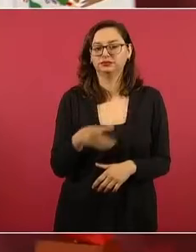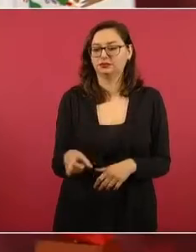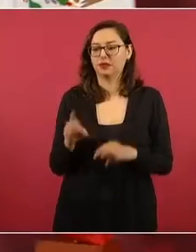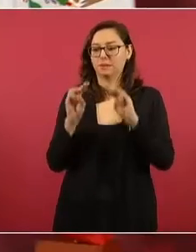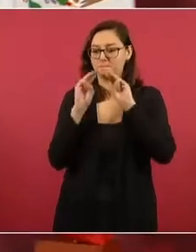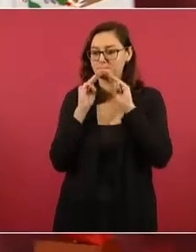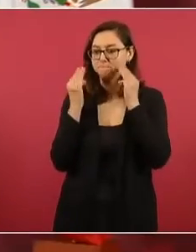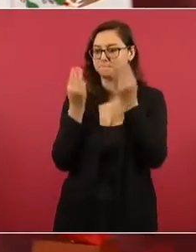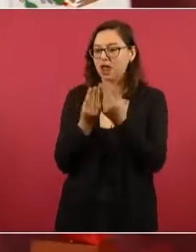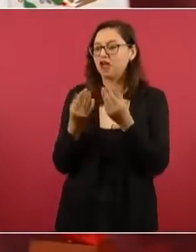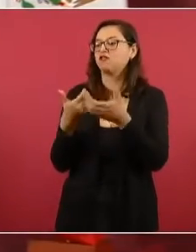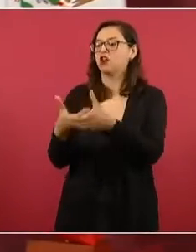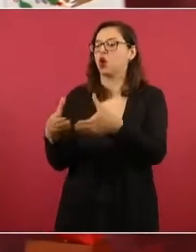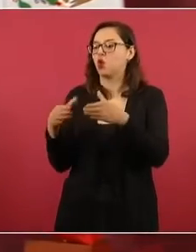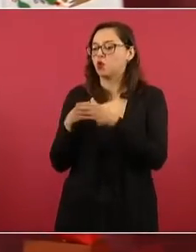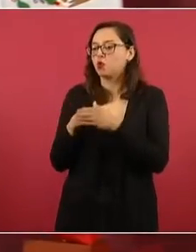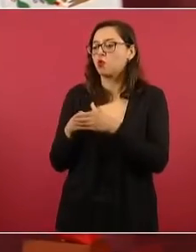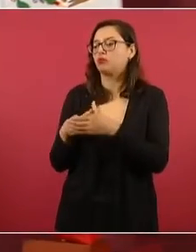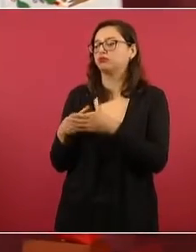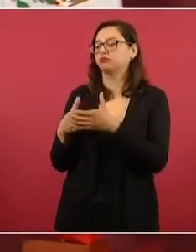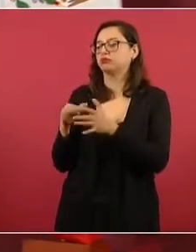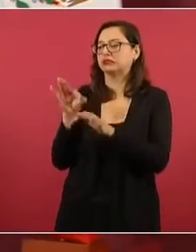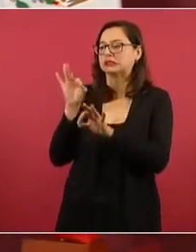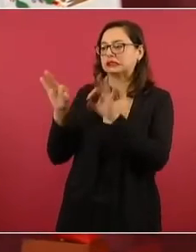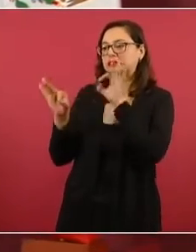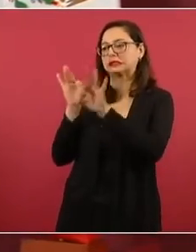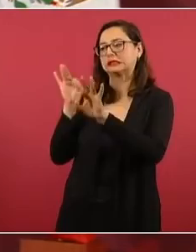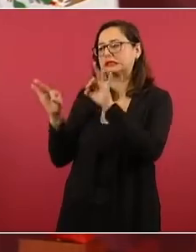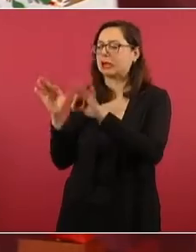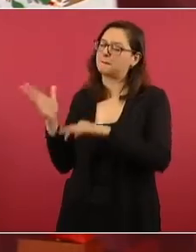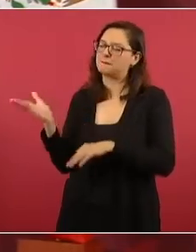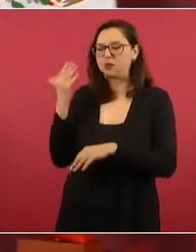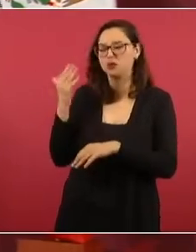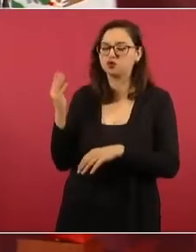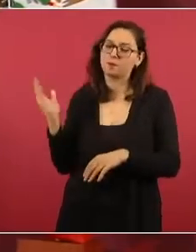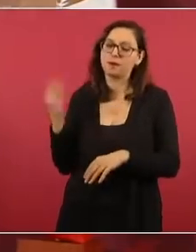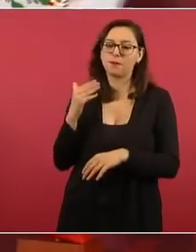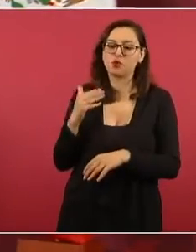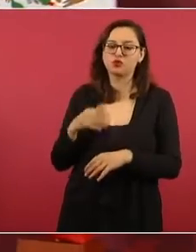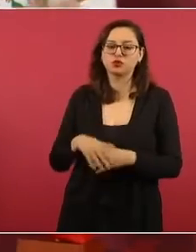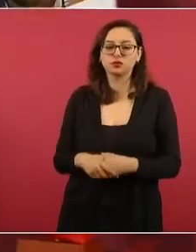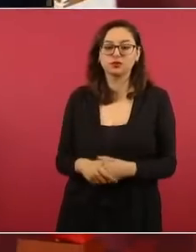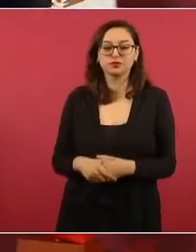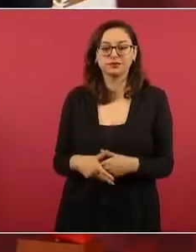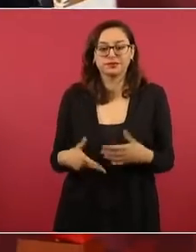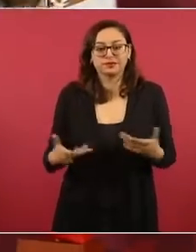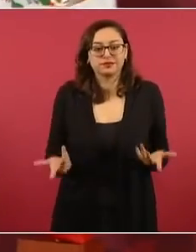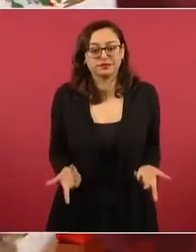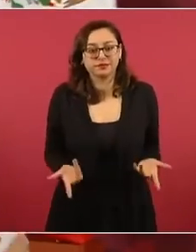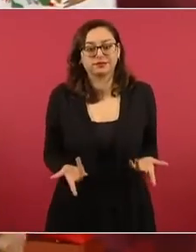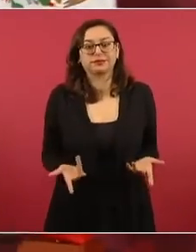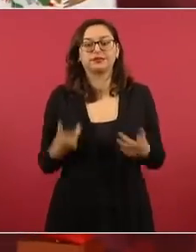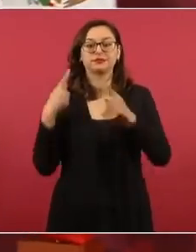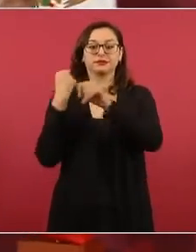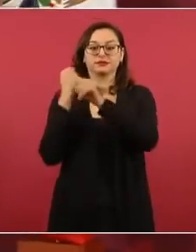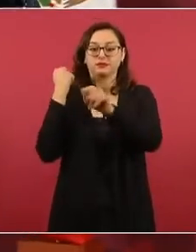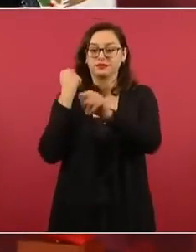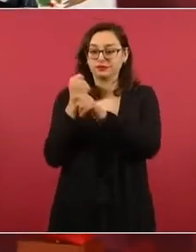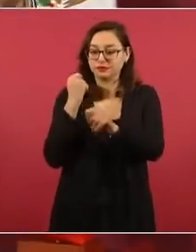bandas que se dedican a eso. Tenemos que estar cuidando lo del